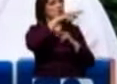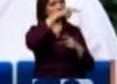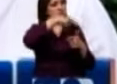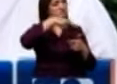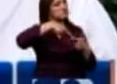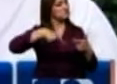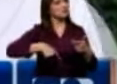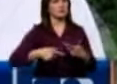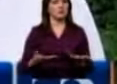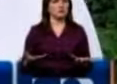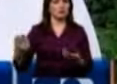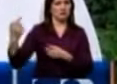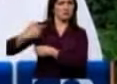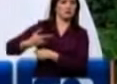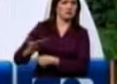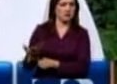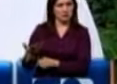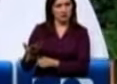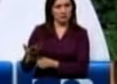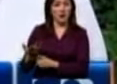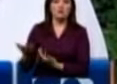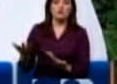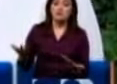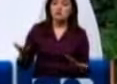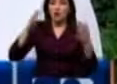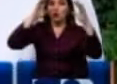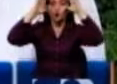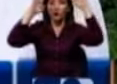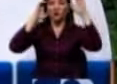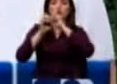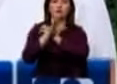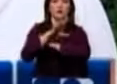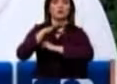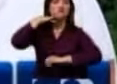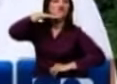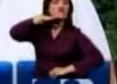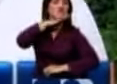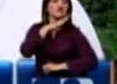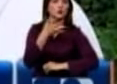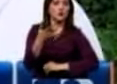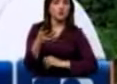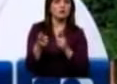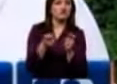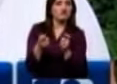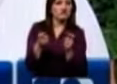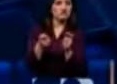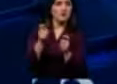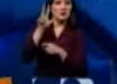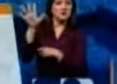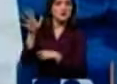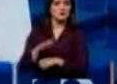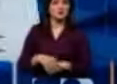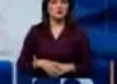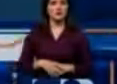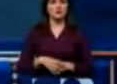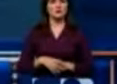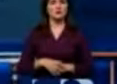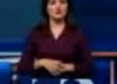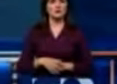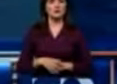leemos en los periódicos, por no hacerse eco de una estrategia de campaña sucia orquestada por las líneas oficialistas. El colectivo de